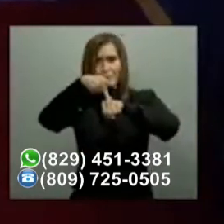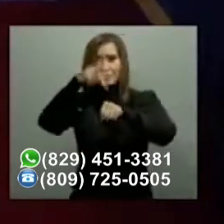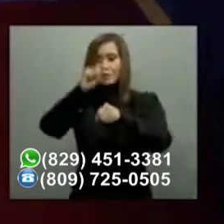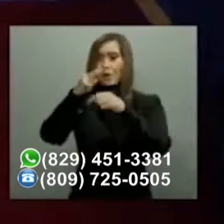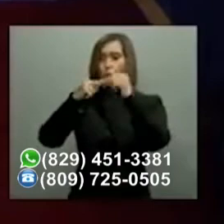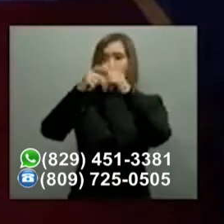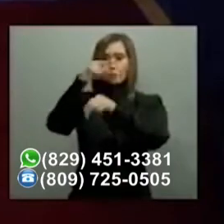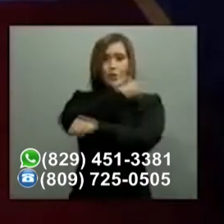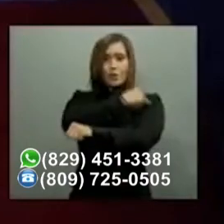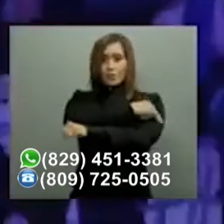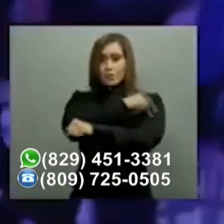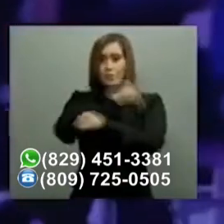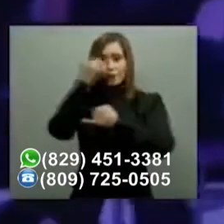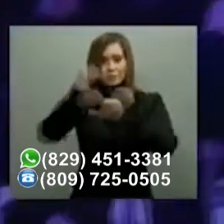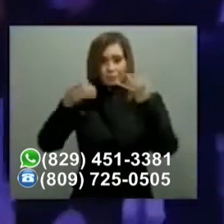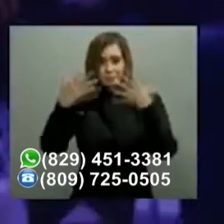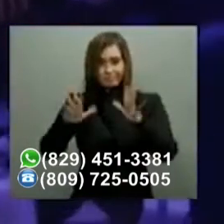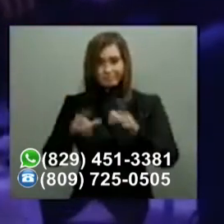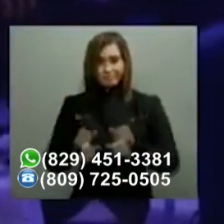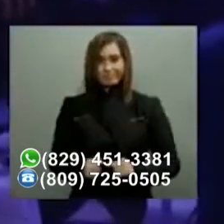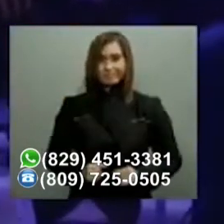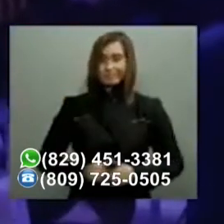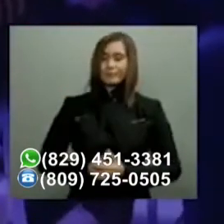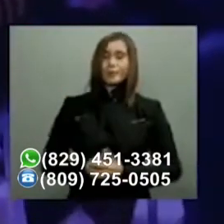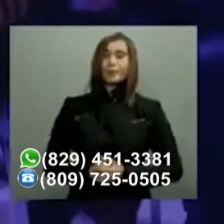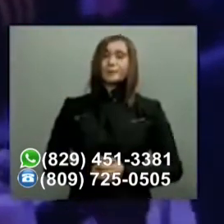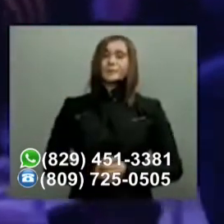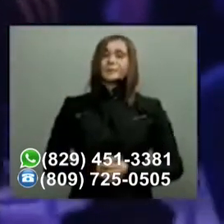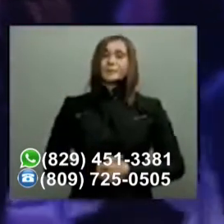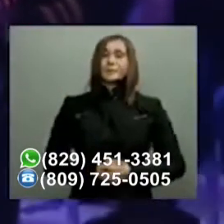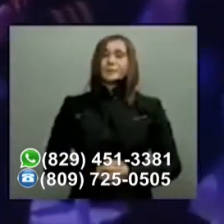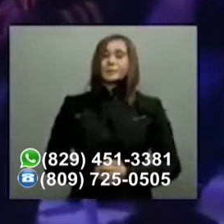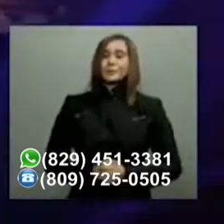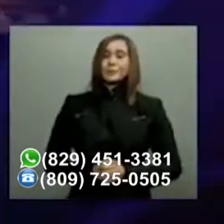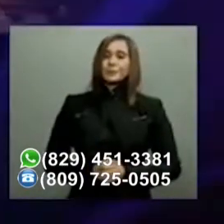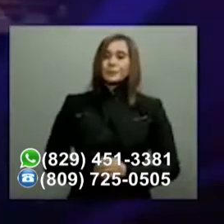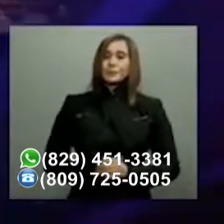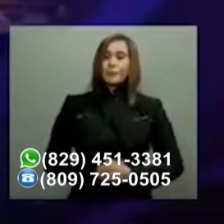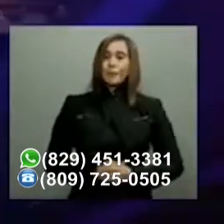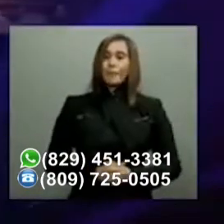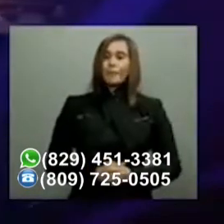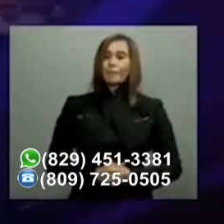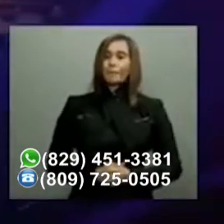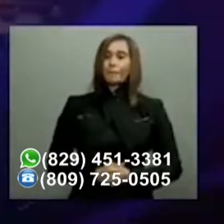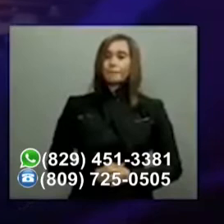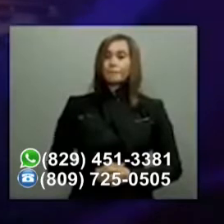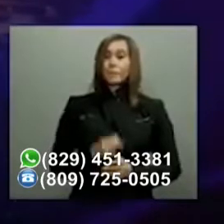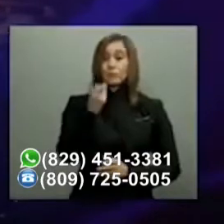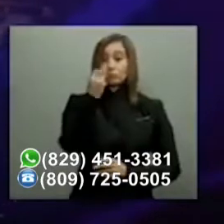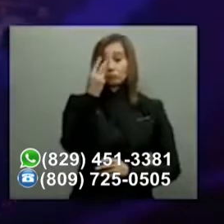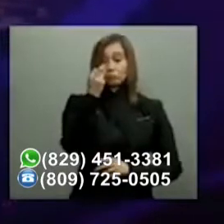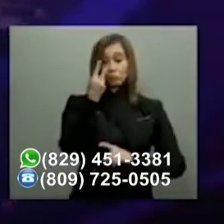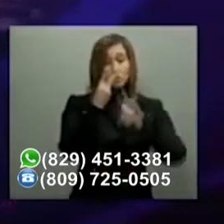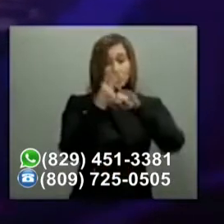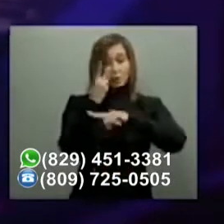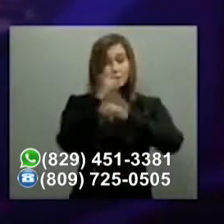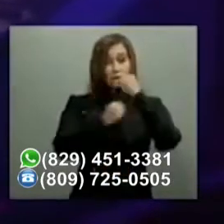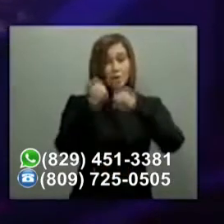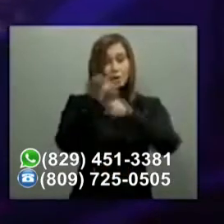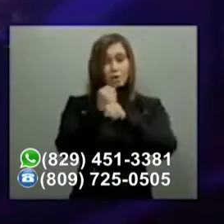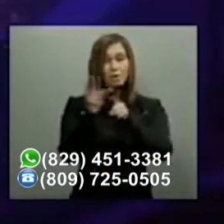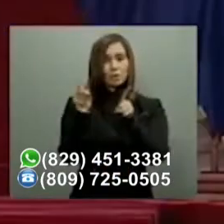se dirigió al pueblo dominicano desde una tarima instalada en la explanada frontal del palacio nacional desde donde fue